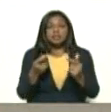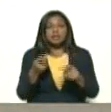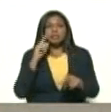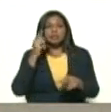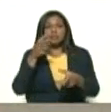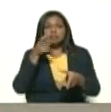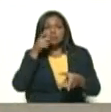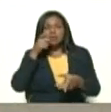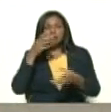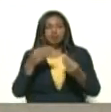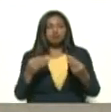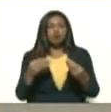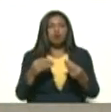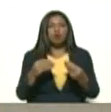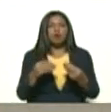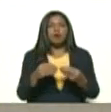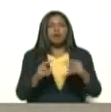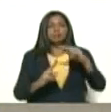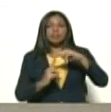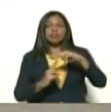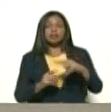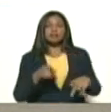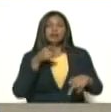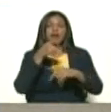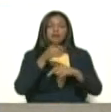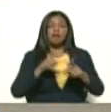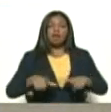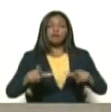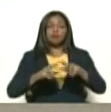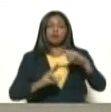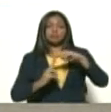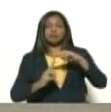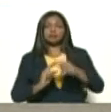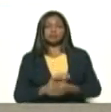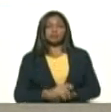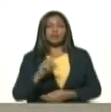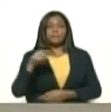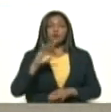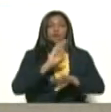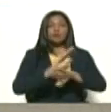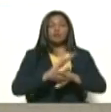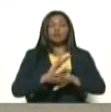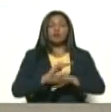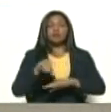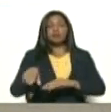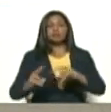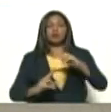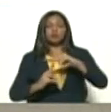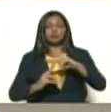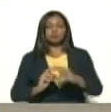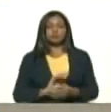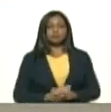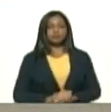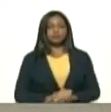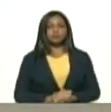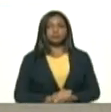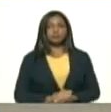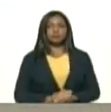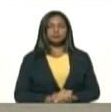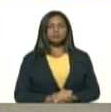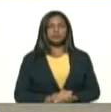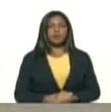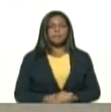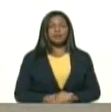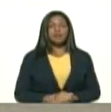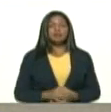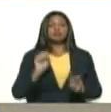Táchira, Remigio Ceballos. Y allá, Freddy Bernal, protector del Táchira. Mervin